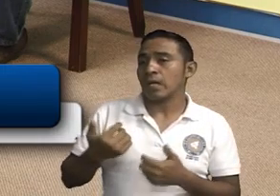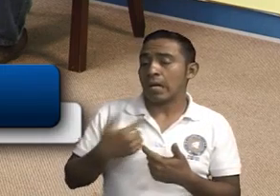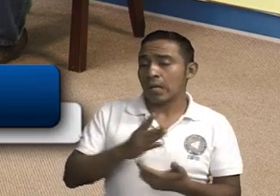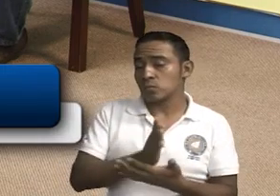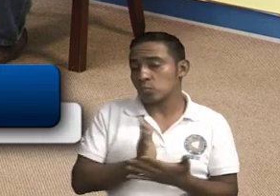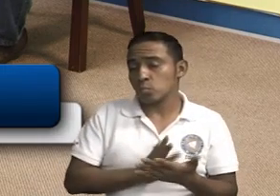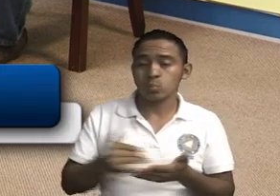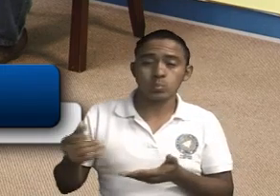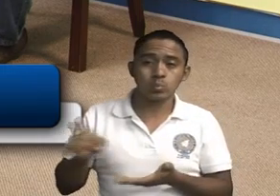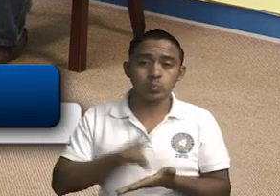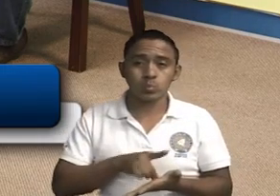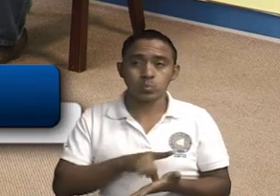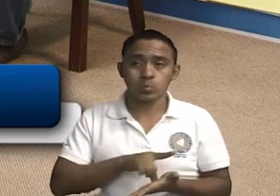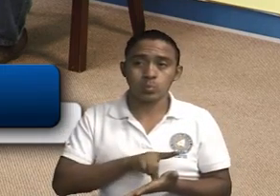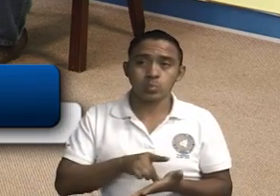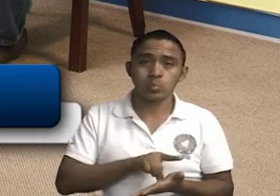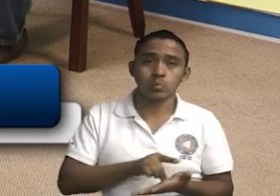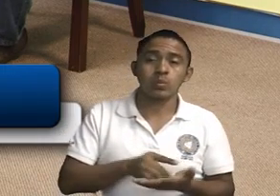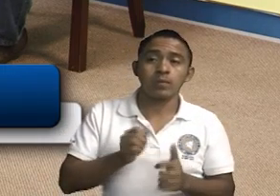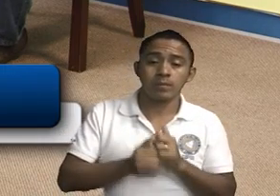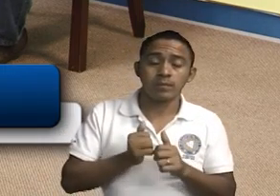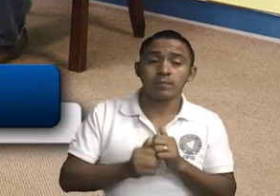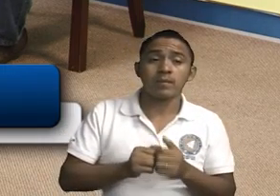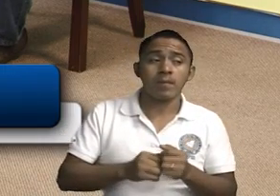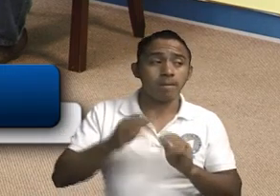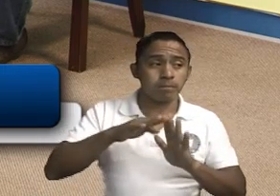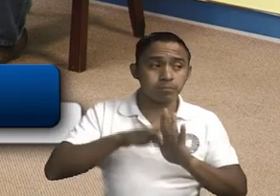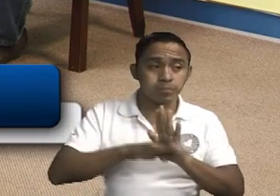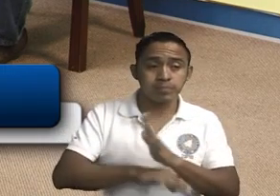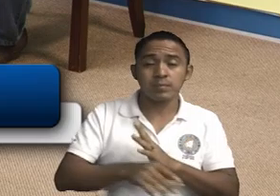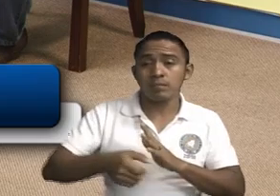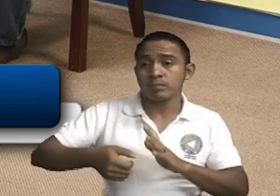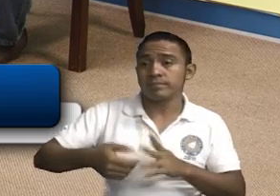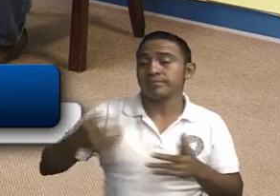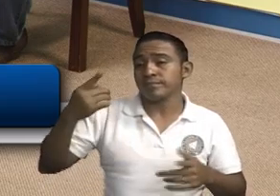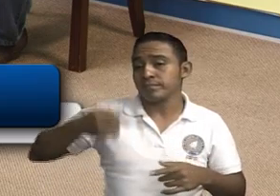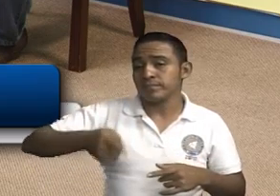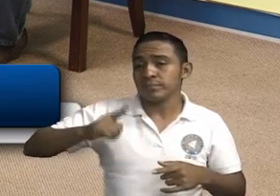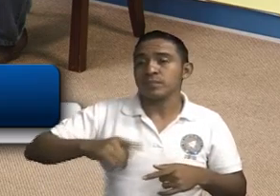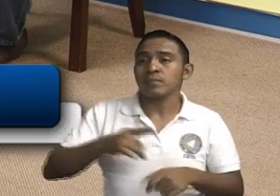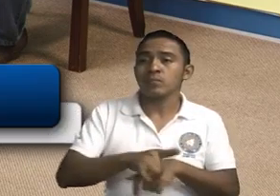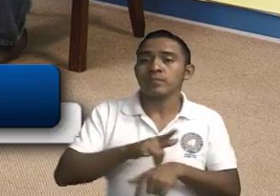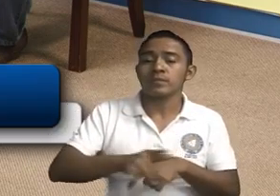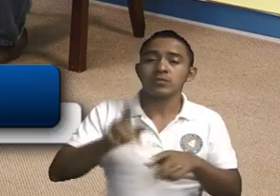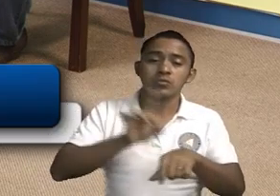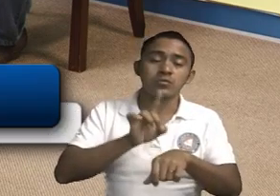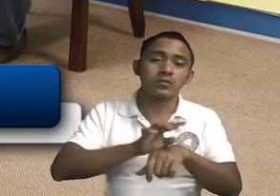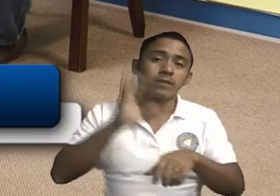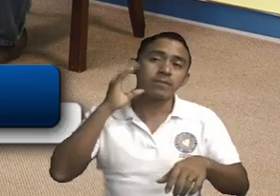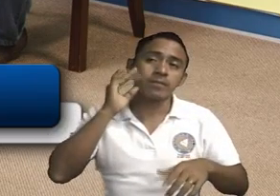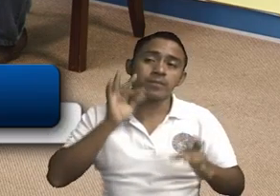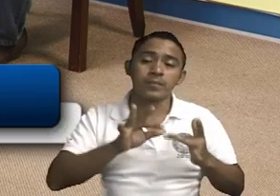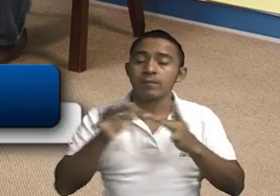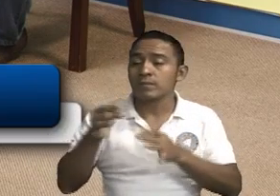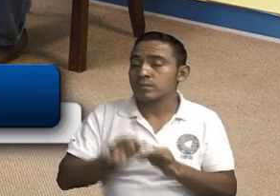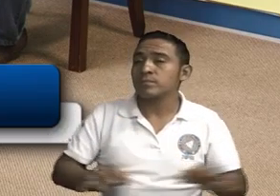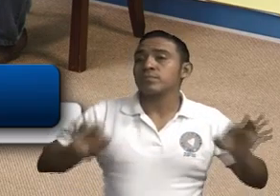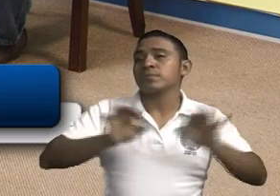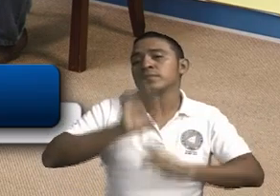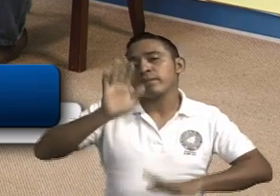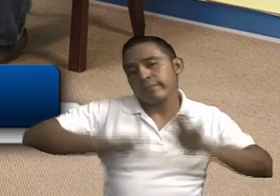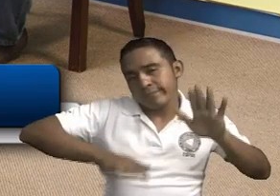si continúan con su disminución de la potencia sexual, entonces busquen a su especialista para que los oriente. Eso es lo más importante, porque a